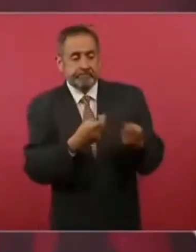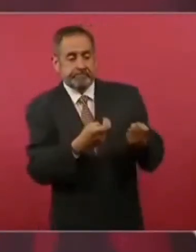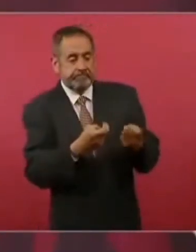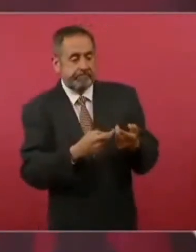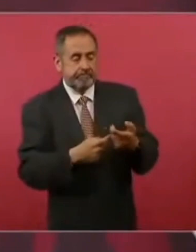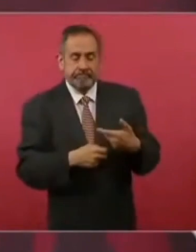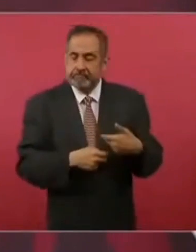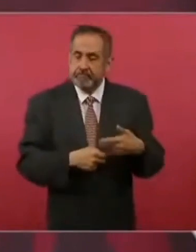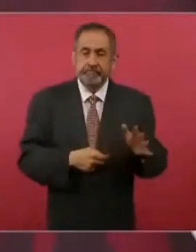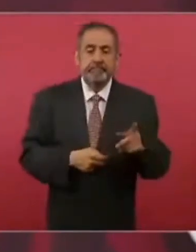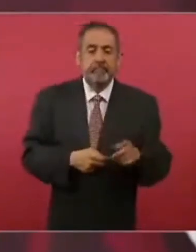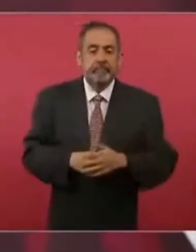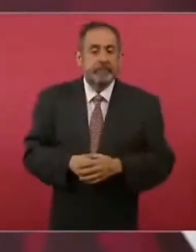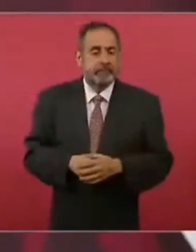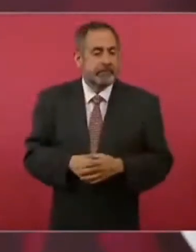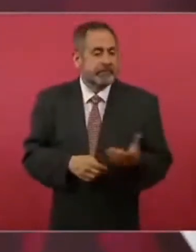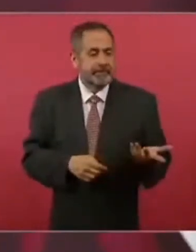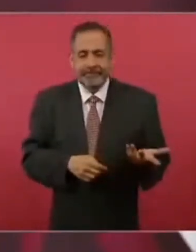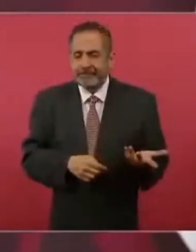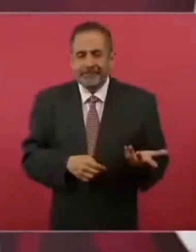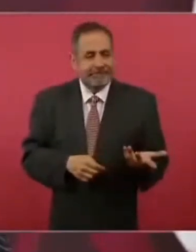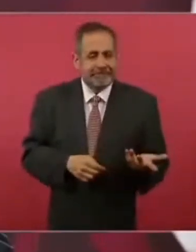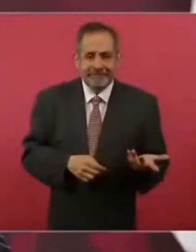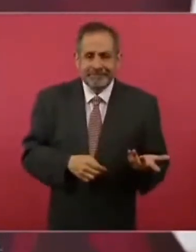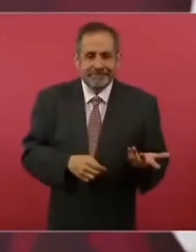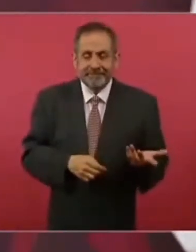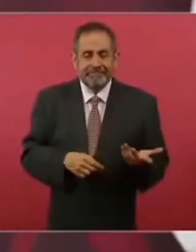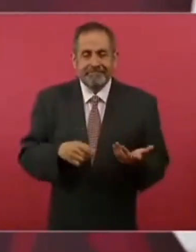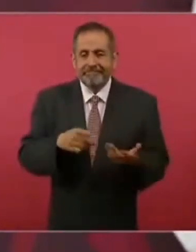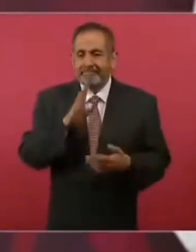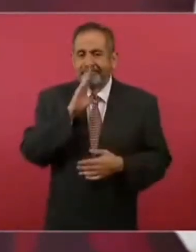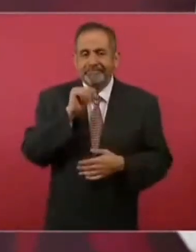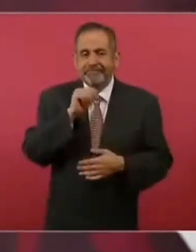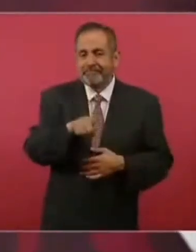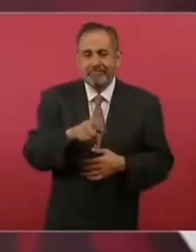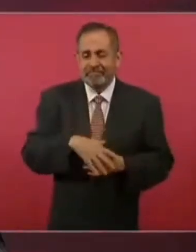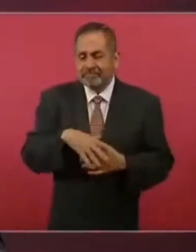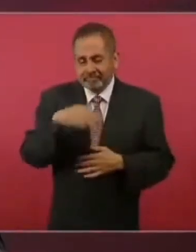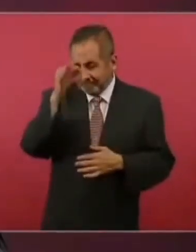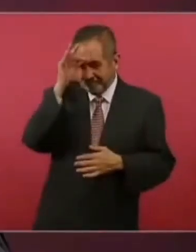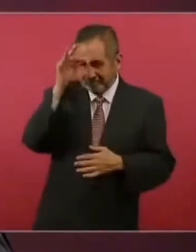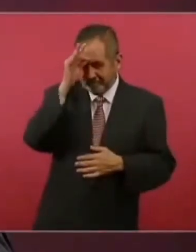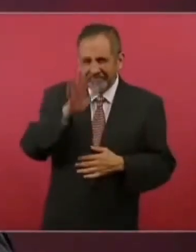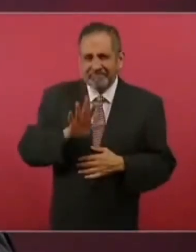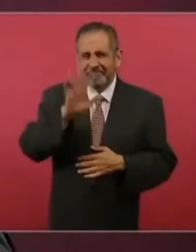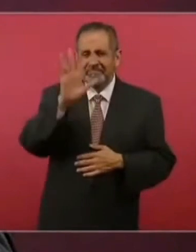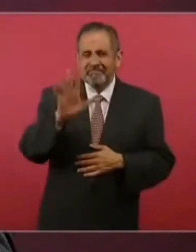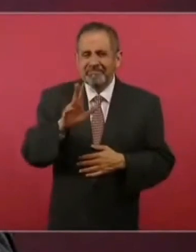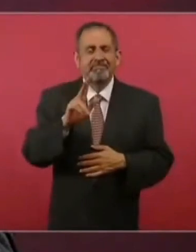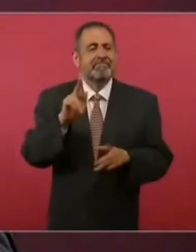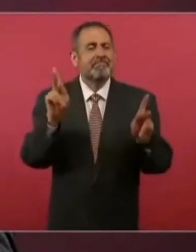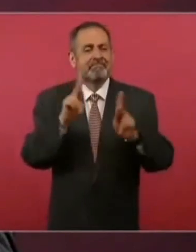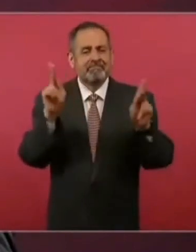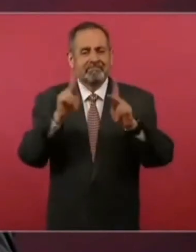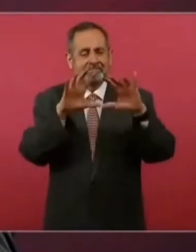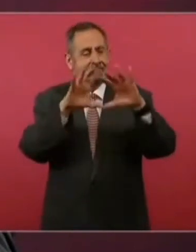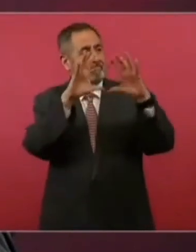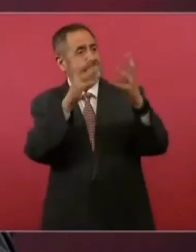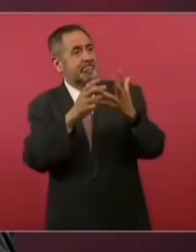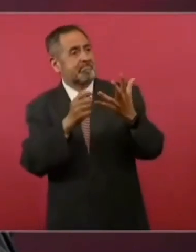Entonces le pegó un garrotazo a lo tonto, al avispero.